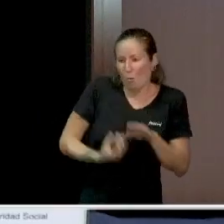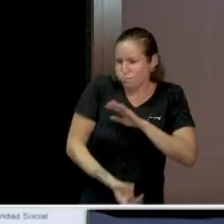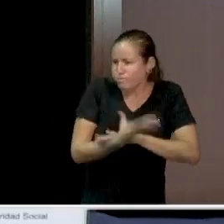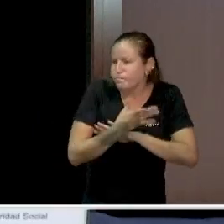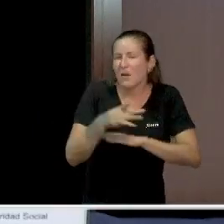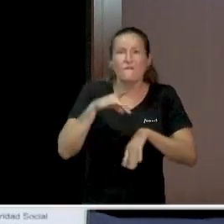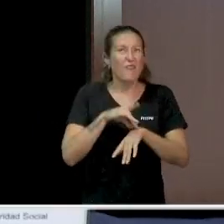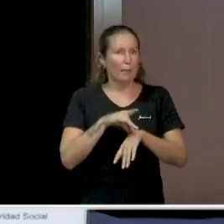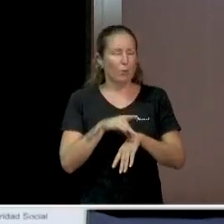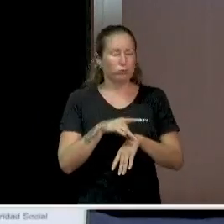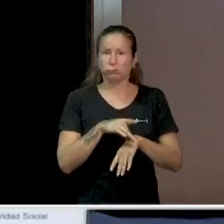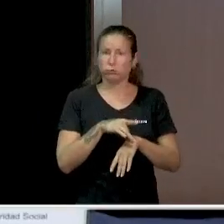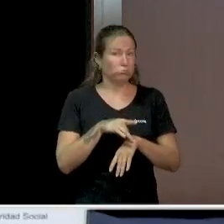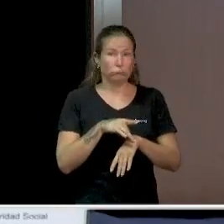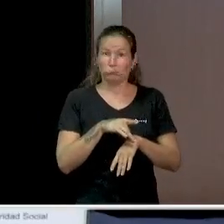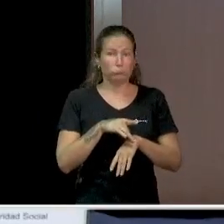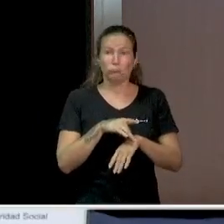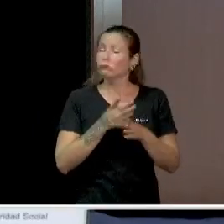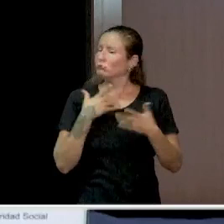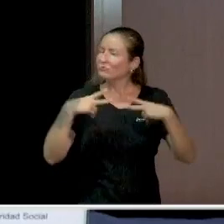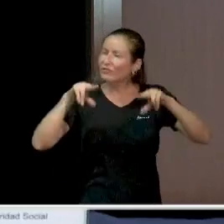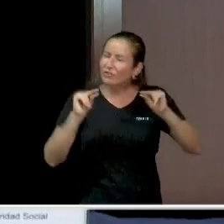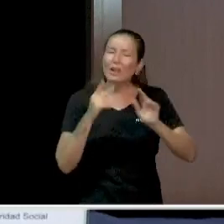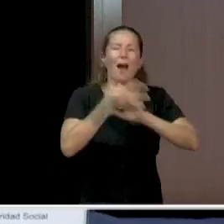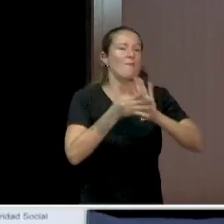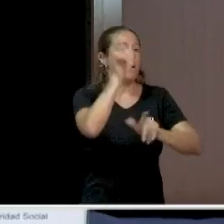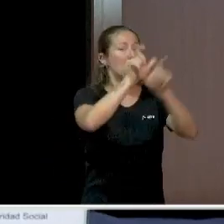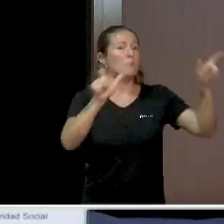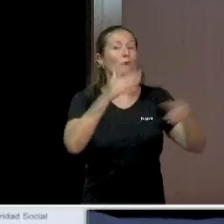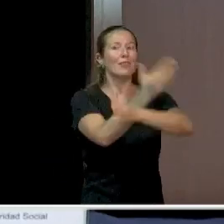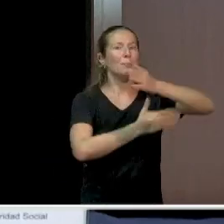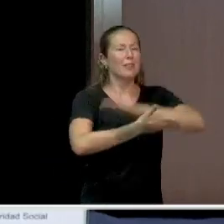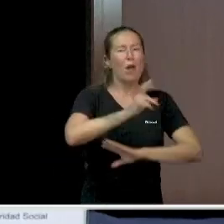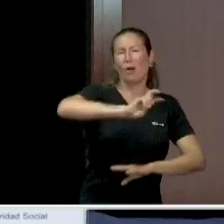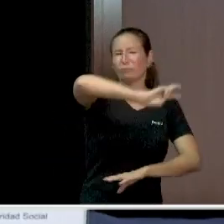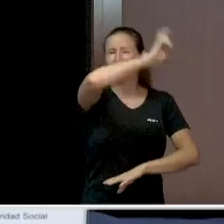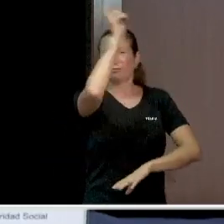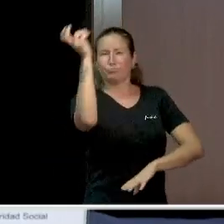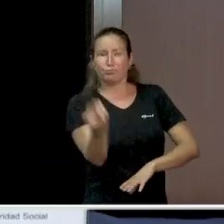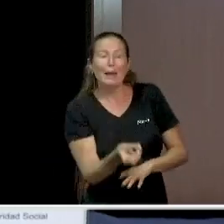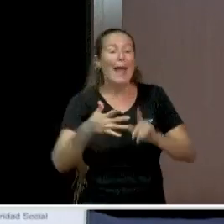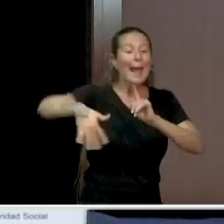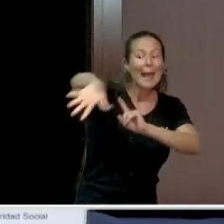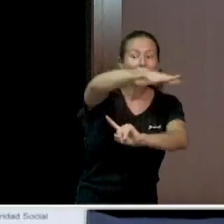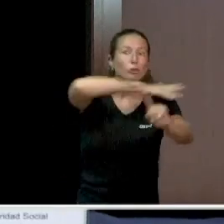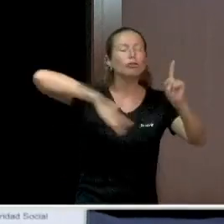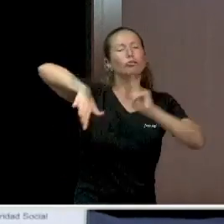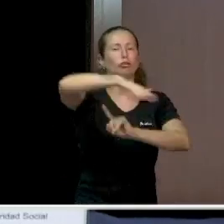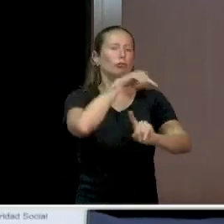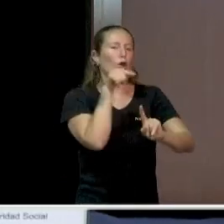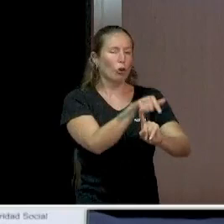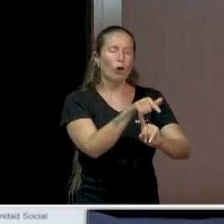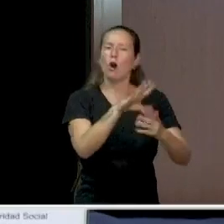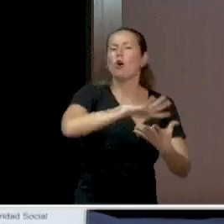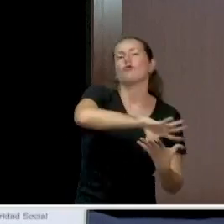patologías, sino que habla de que las personas con discapacidad son diversas y es el entorno el que no se